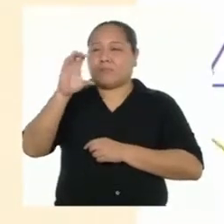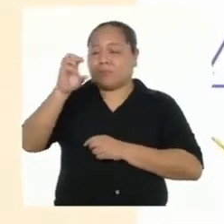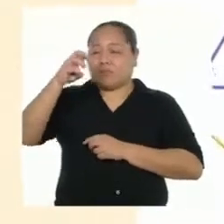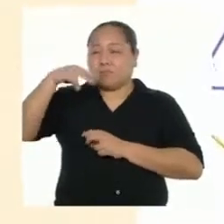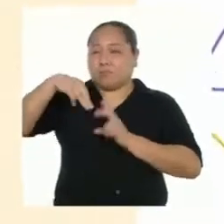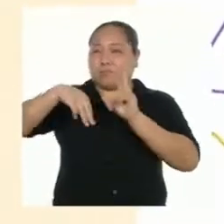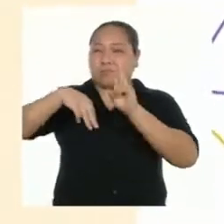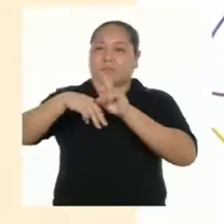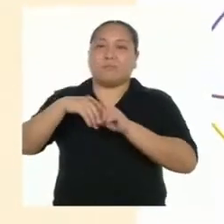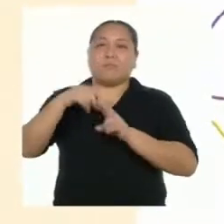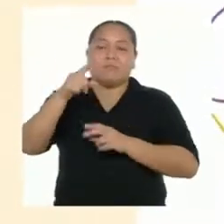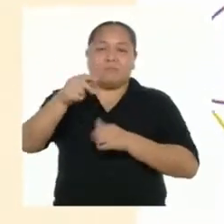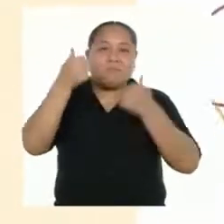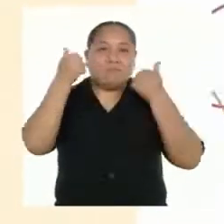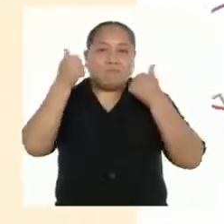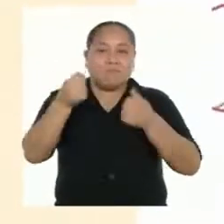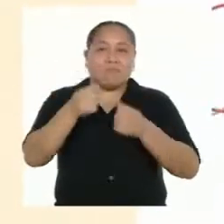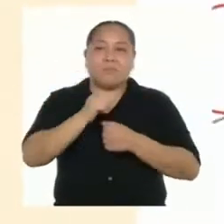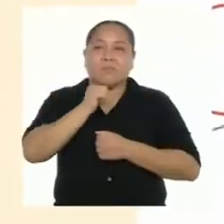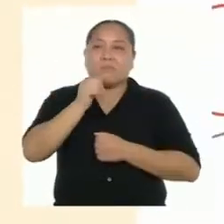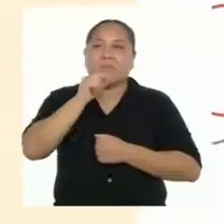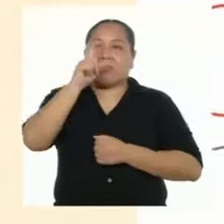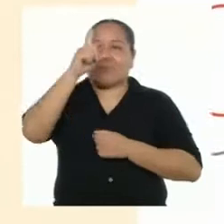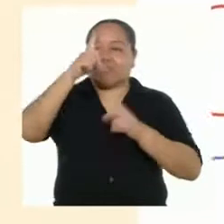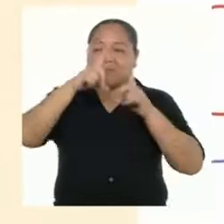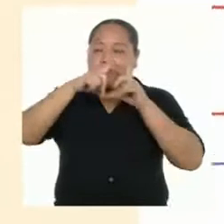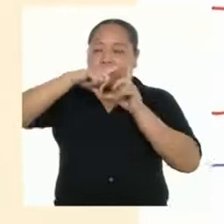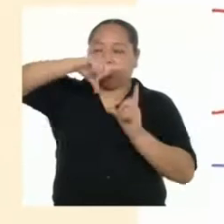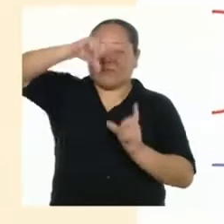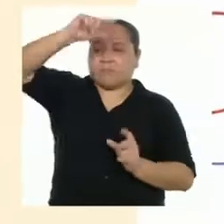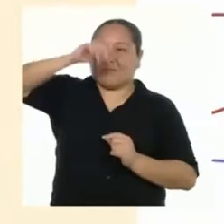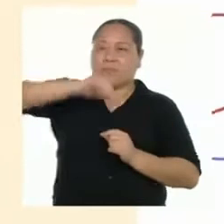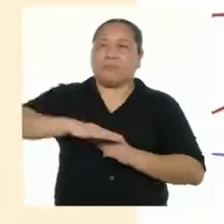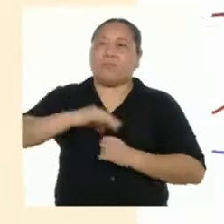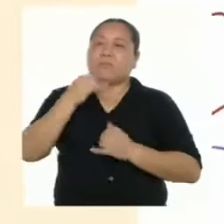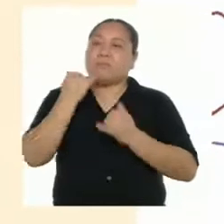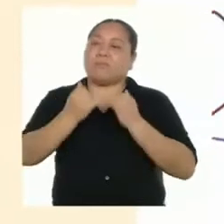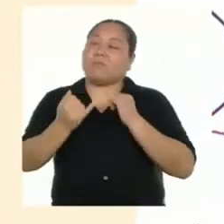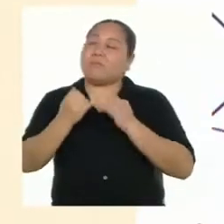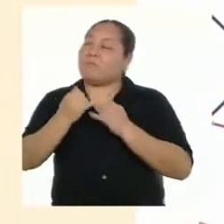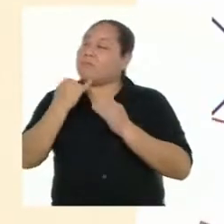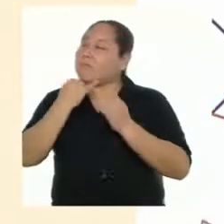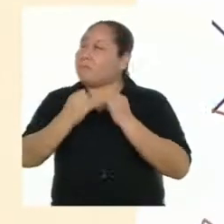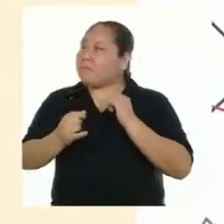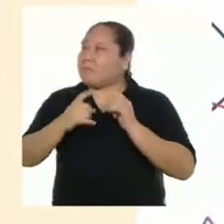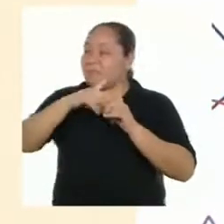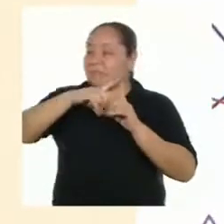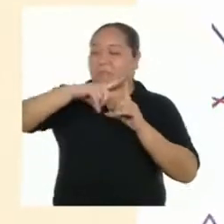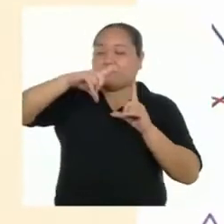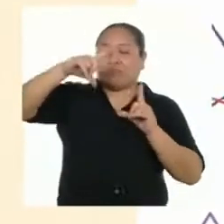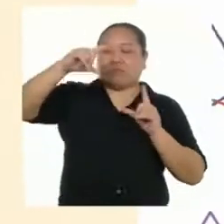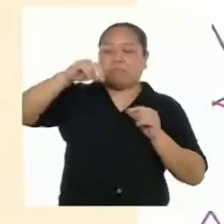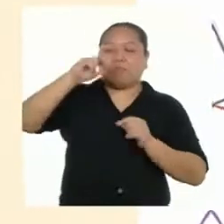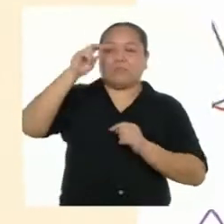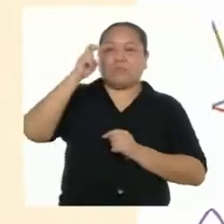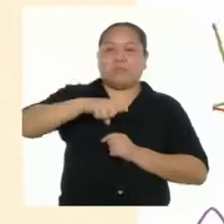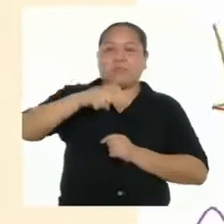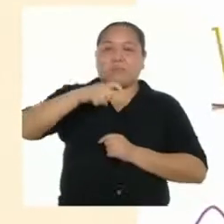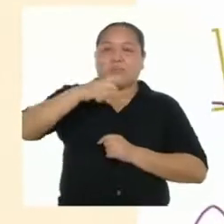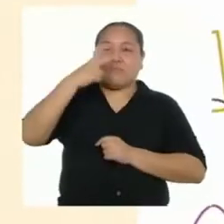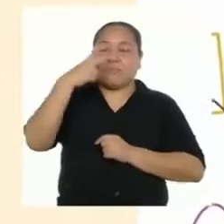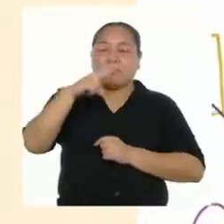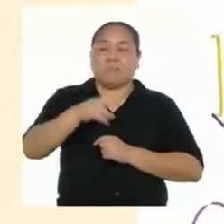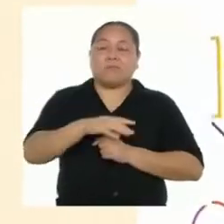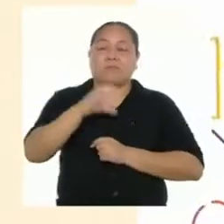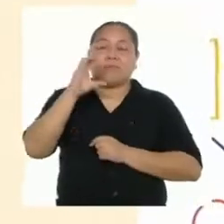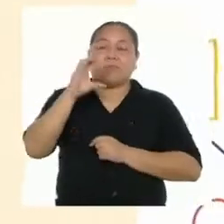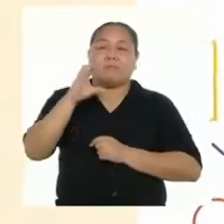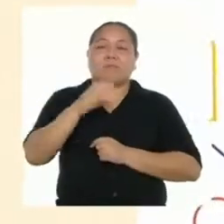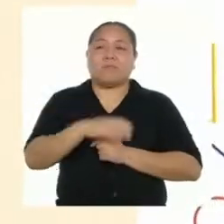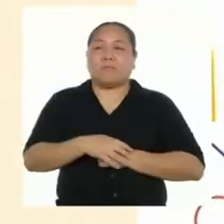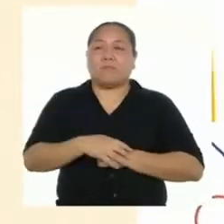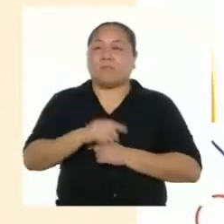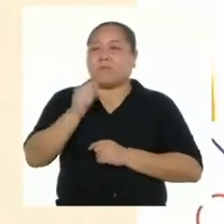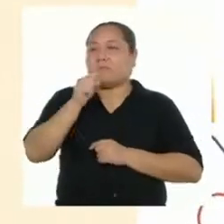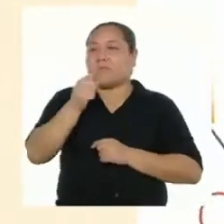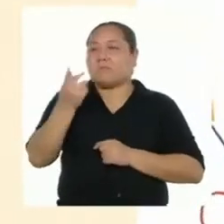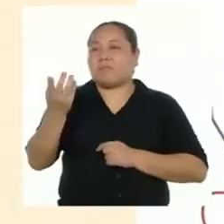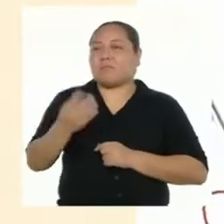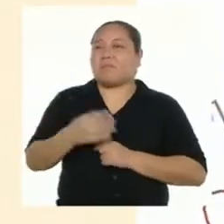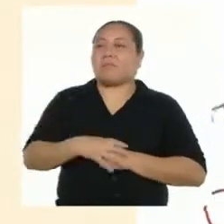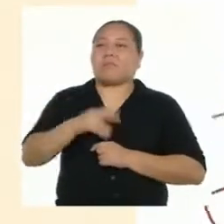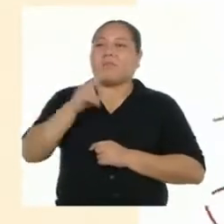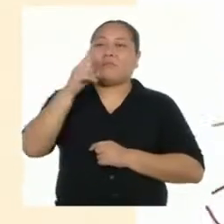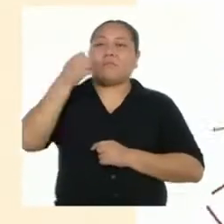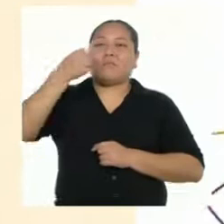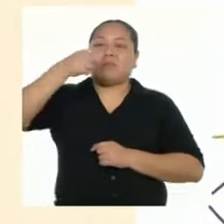ahora. Solo te falta un rectángulo más. Finalmente, el último rectángulo que debemos revisar es el rectángulo C. En este